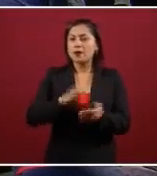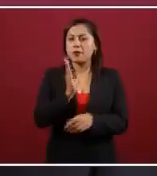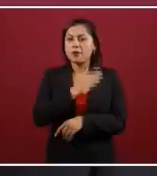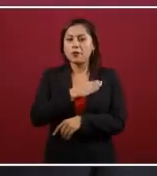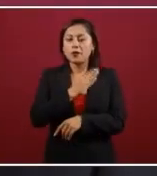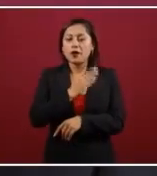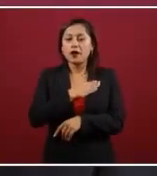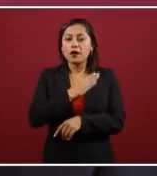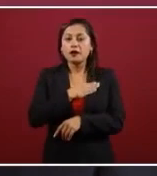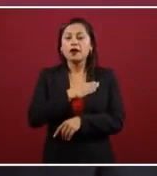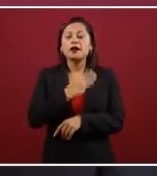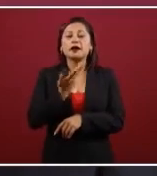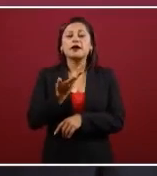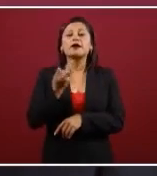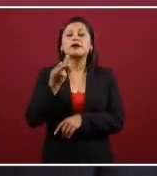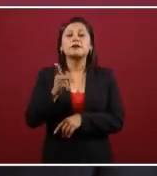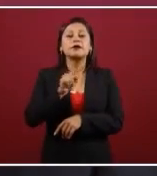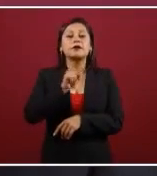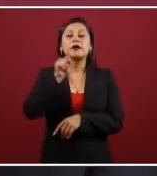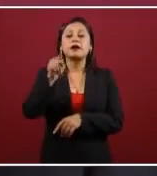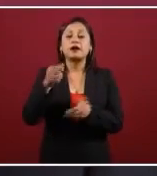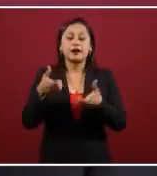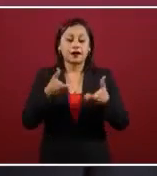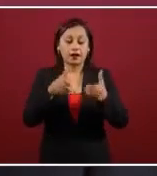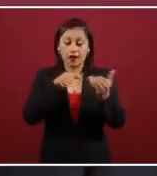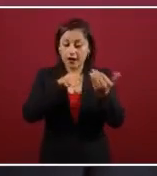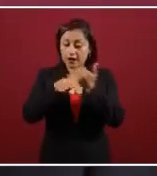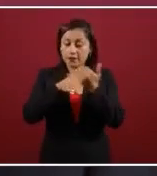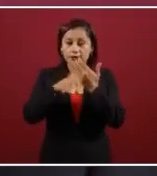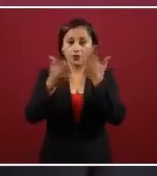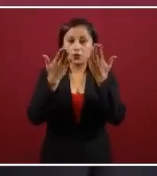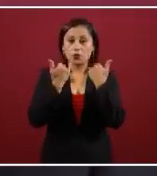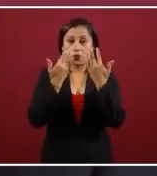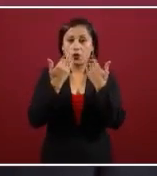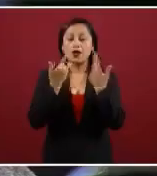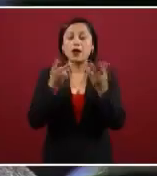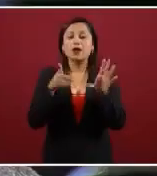para allá, no hay caminos, no se está terminada la carretera Badiraguato-Parral,